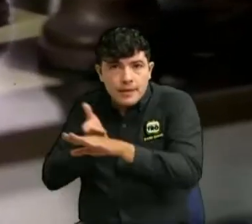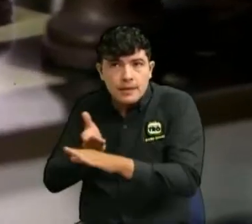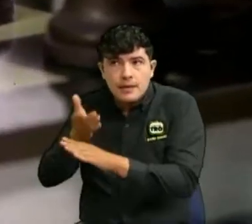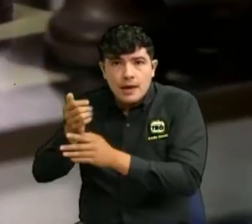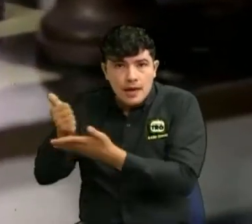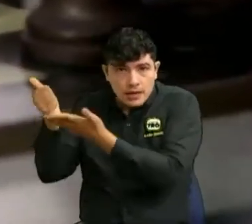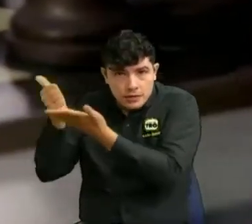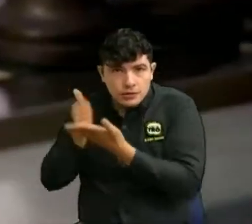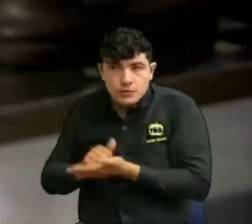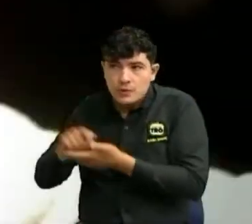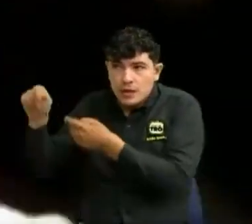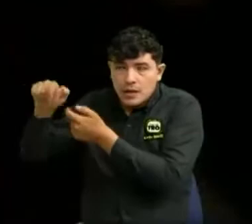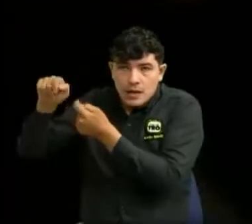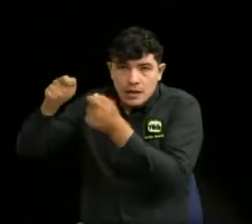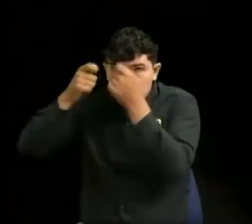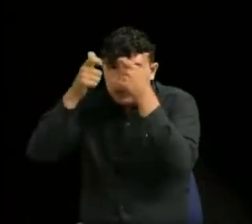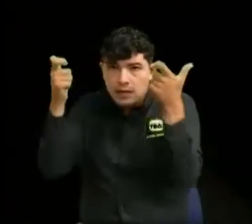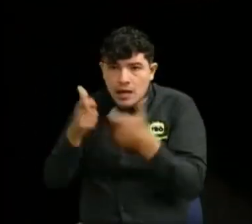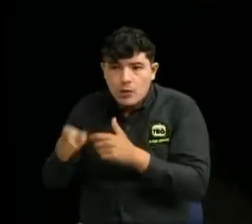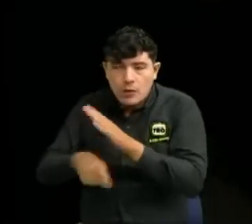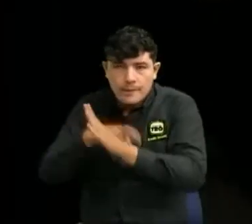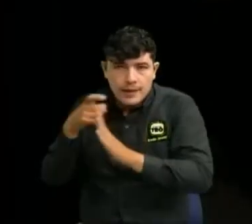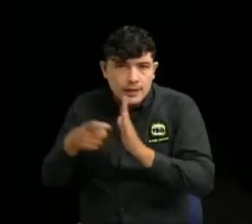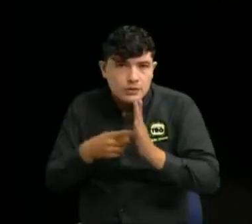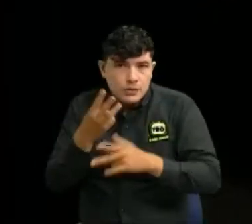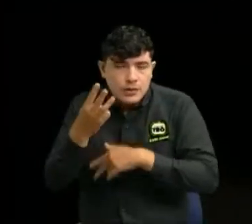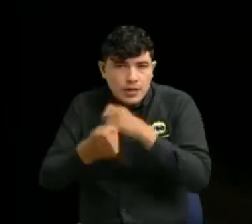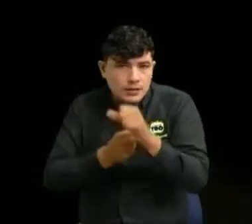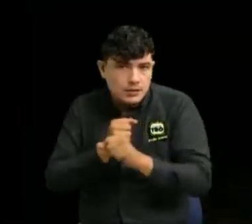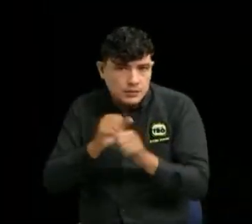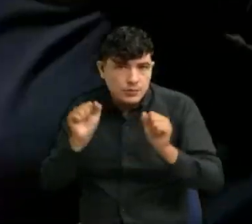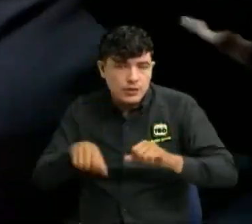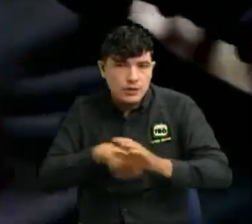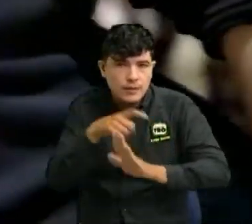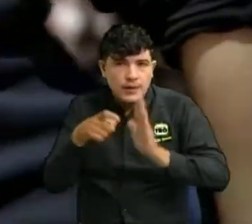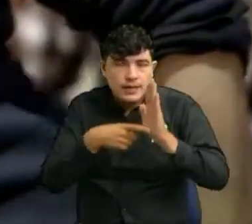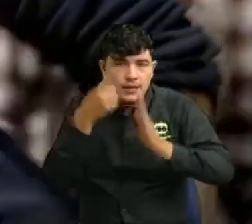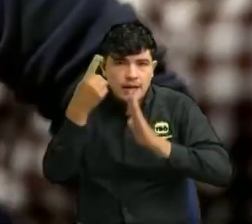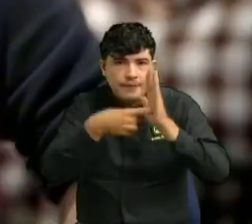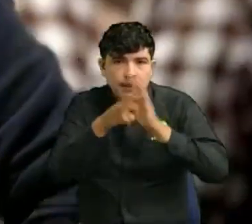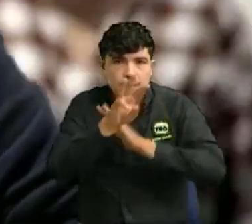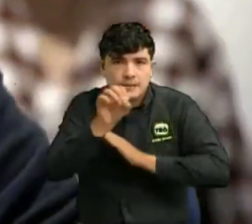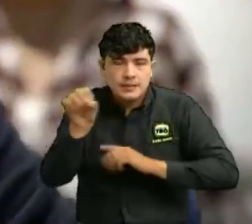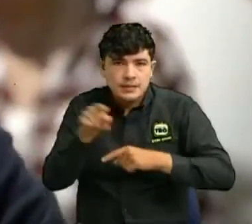al Estado para los 3 años que le faltan y complete las 1,300 semanas, porque van a